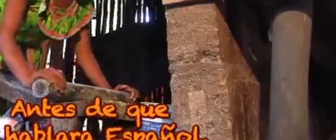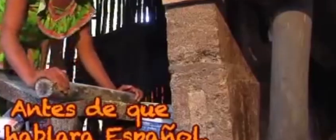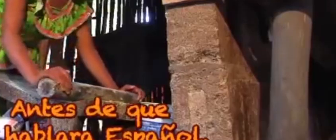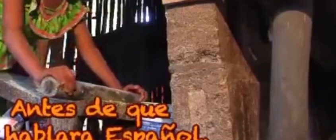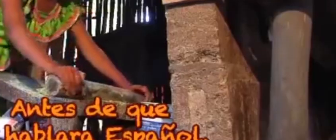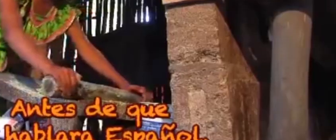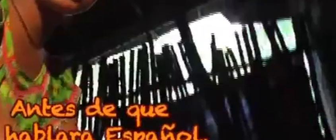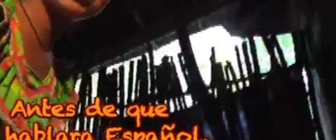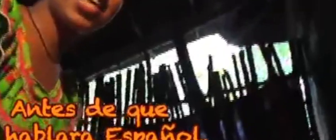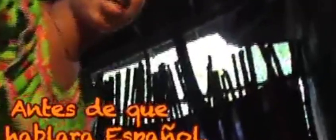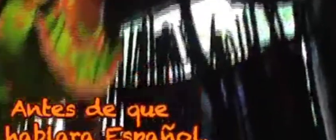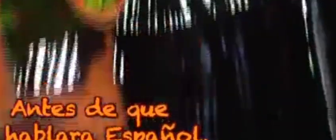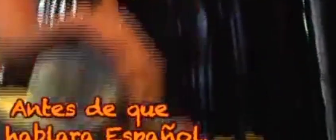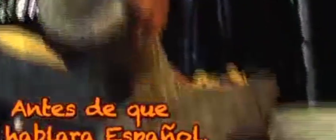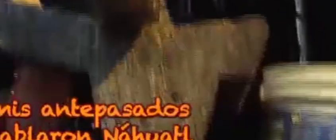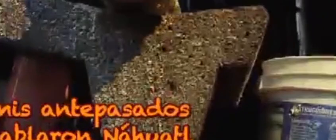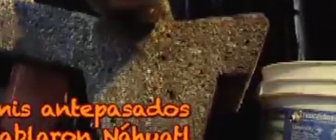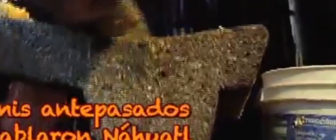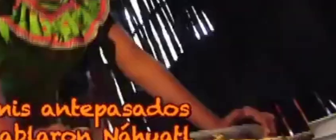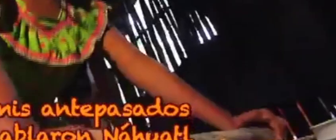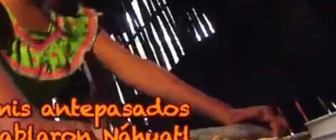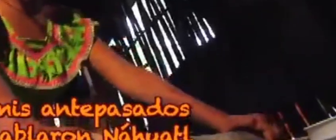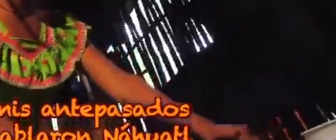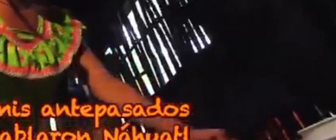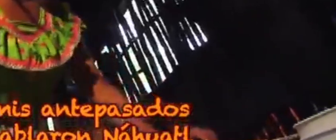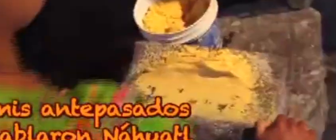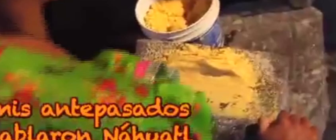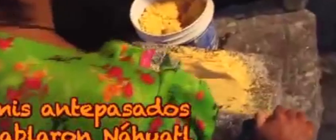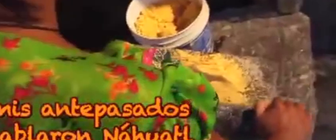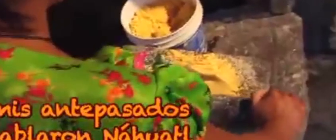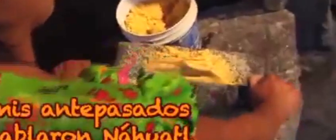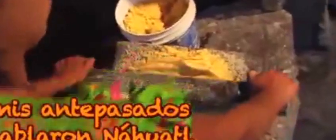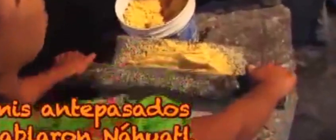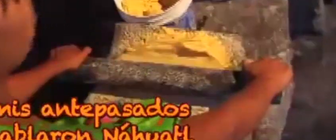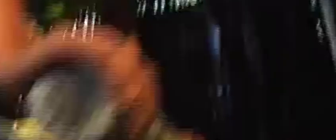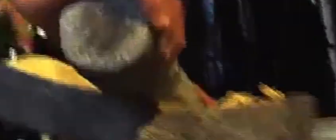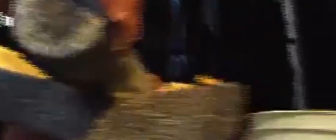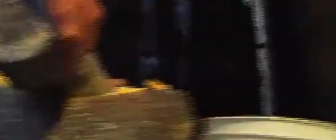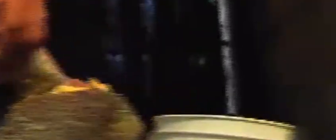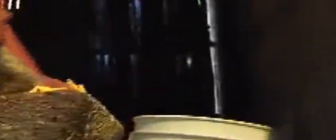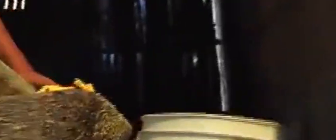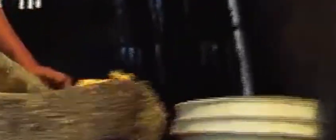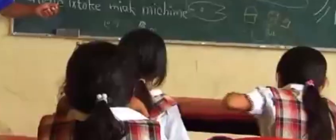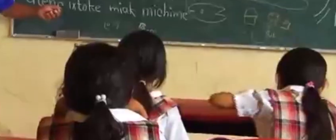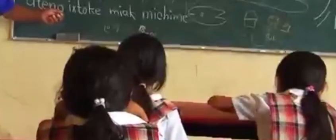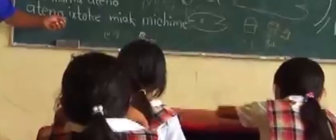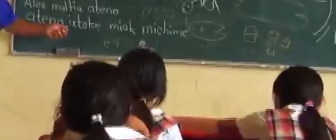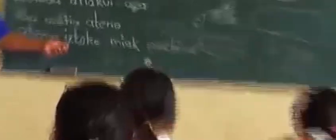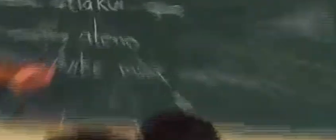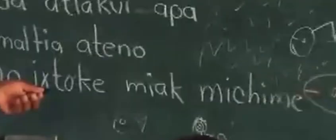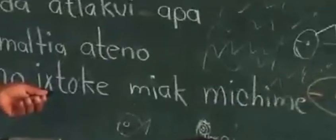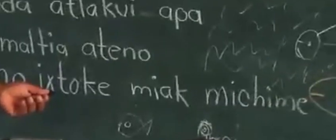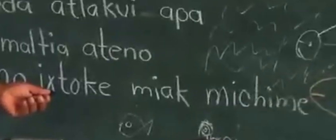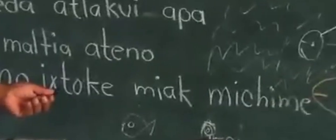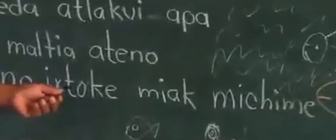Ashtuvi que macamateaya castellano tlatole no colua camateaya nahua tlatole.